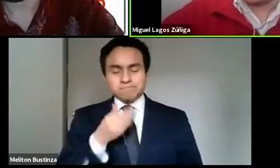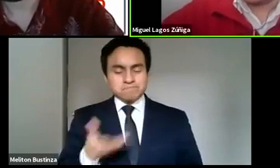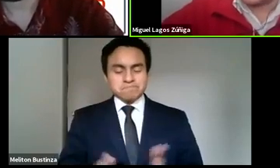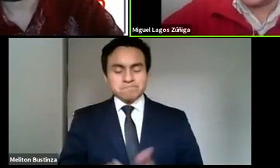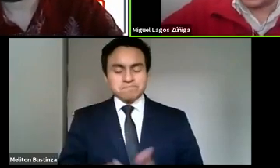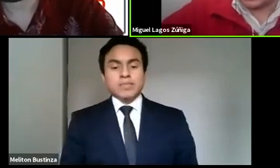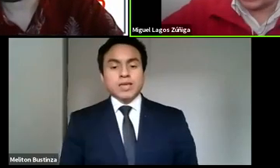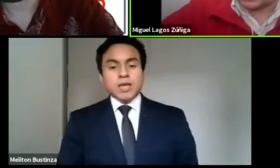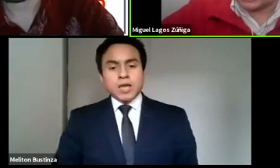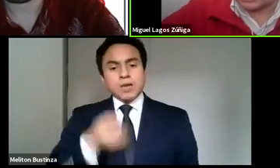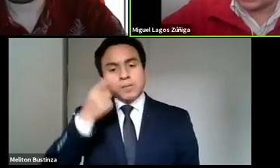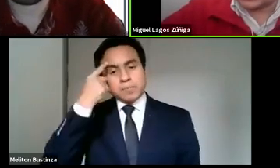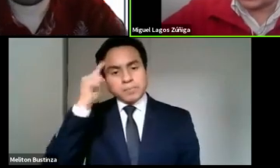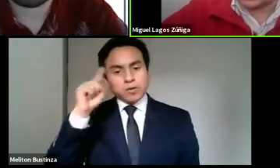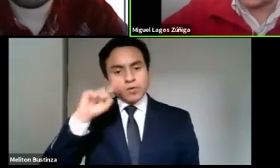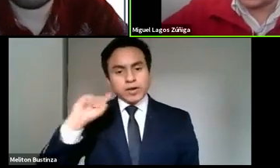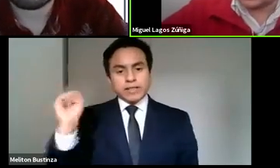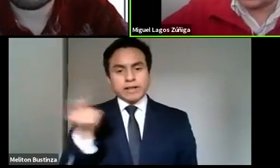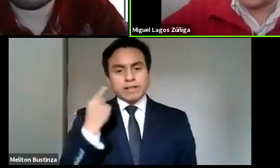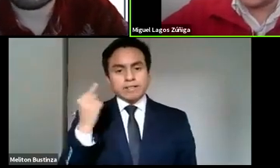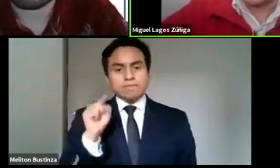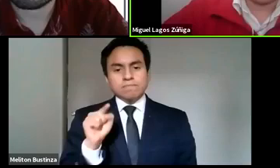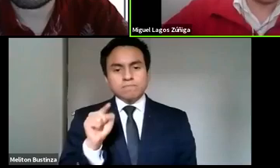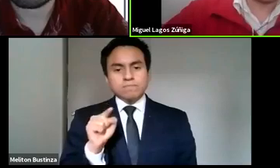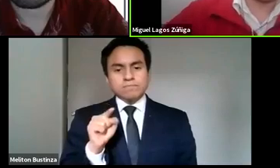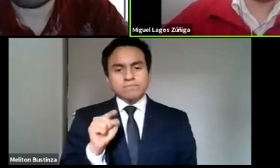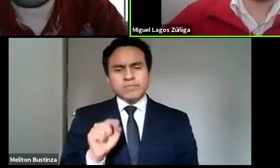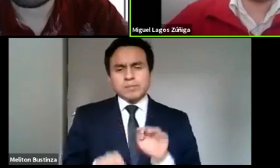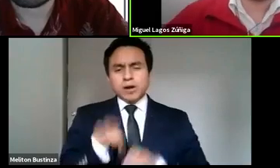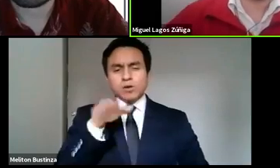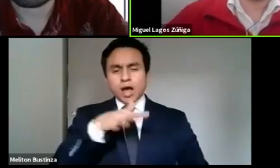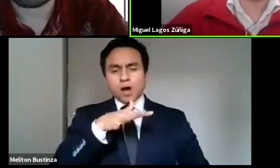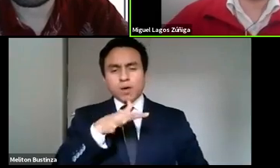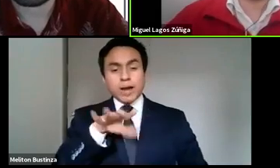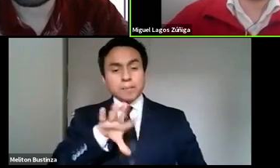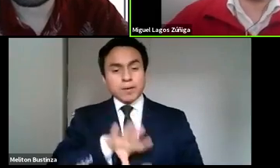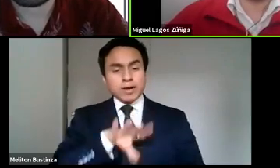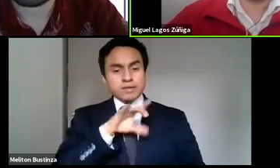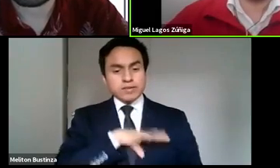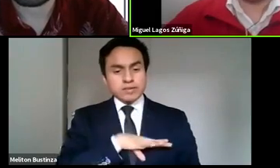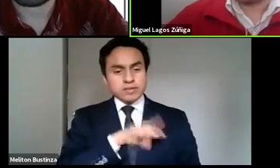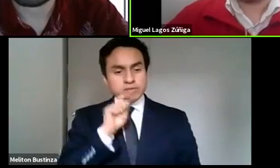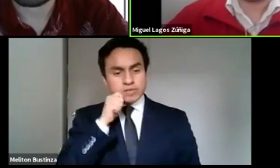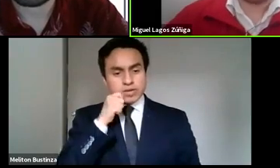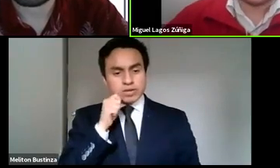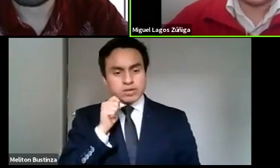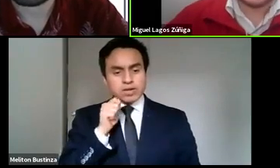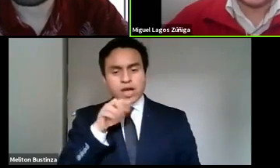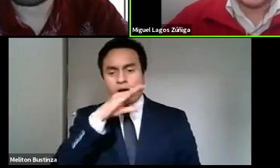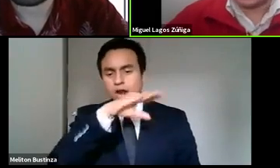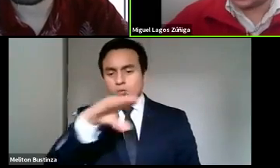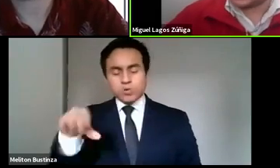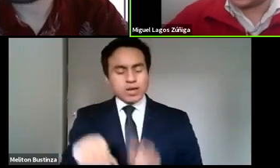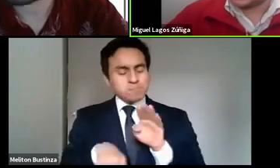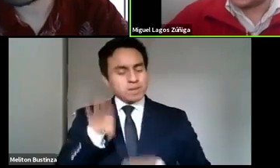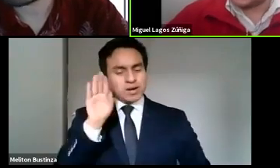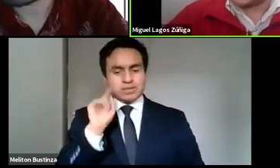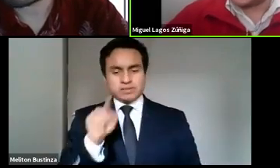Eh, pero en general, el mayor uso de agua en nuestro país es de agricultura. O sea, el agua